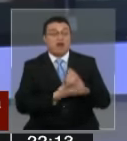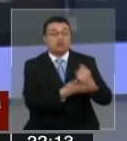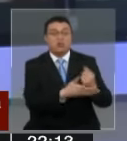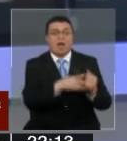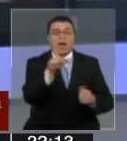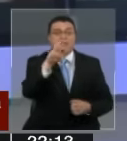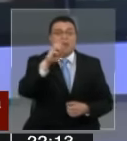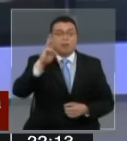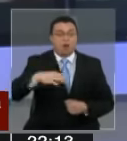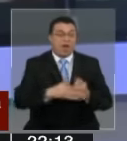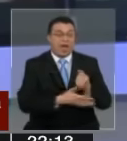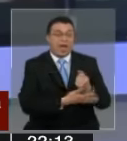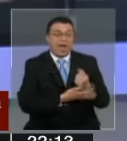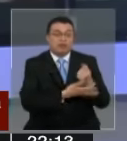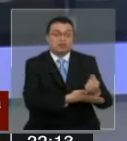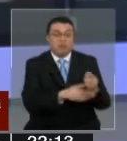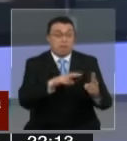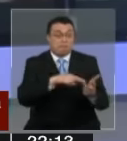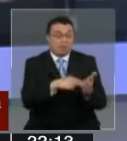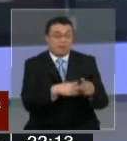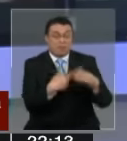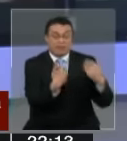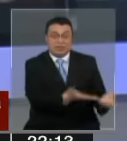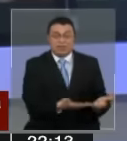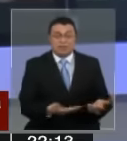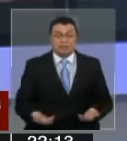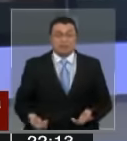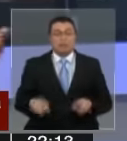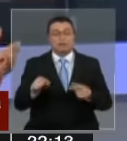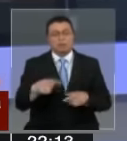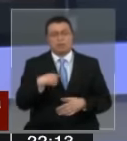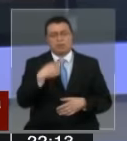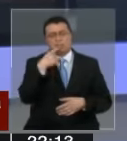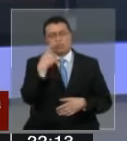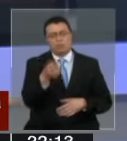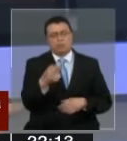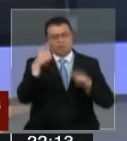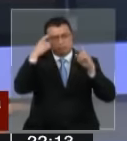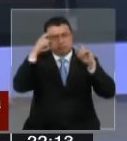salmoneras para ayudarlas a salir de la crisis. Entonces uno se pregunta, bueno,